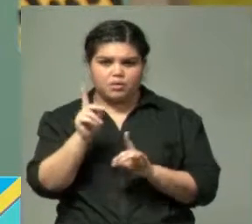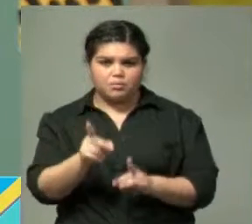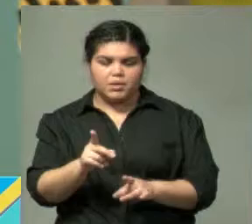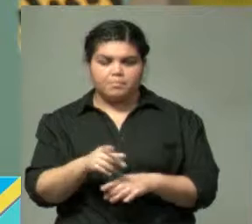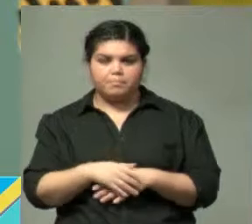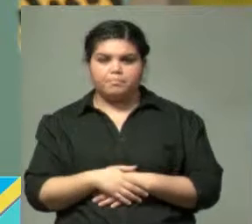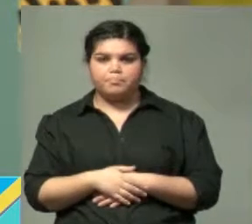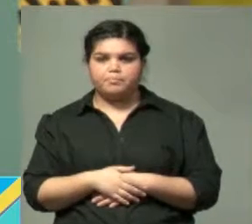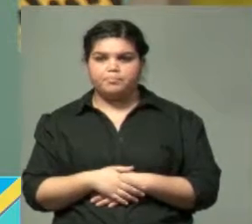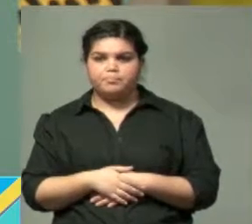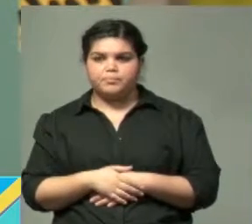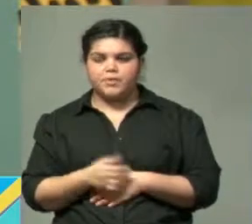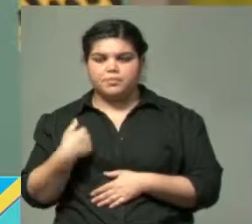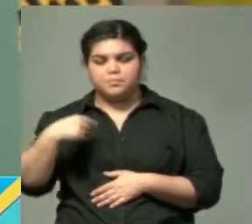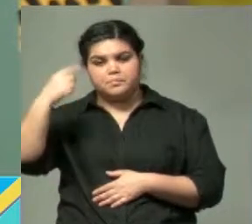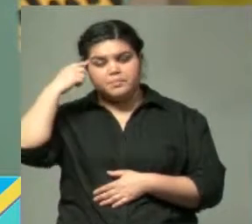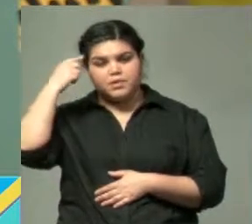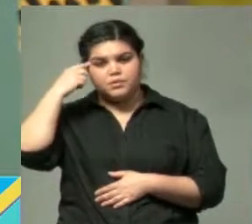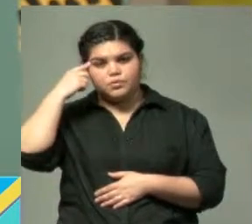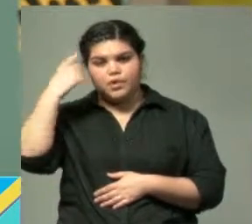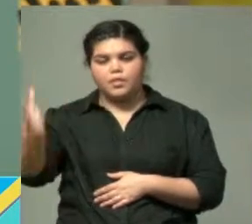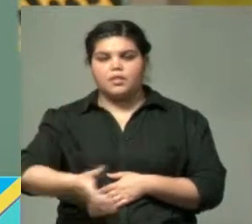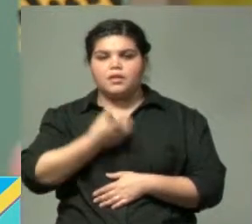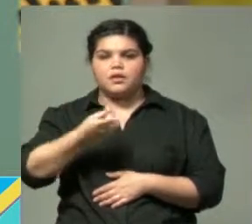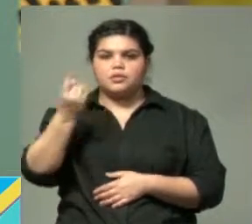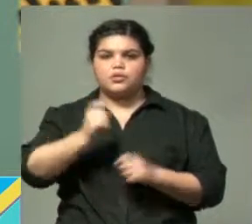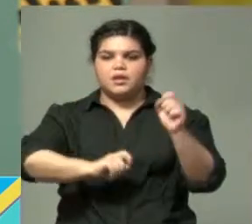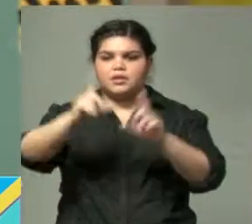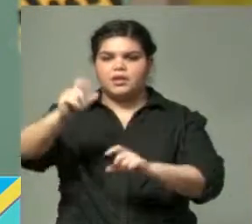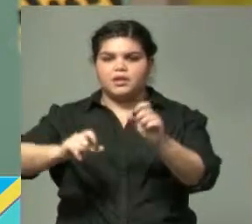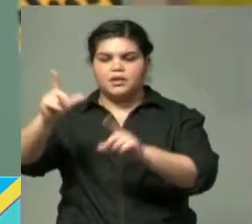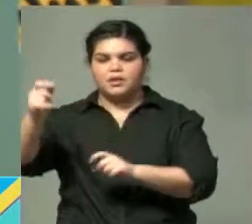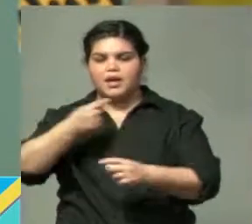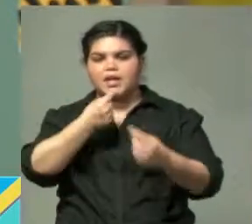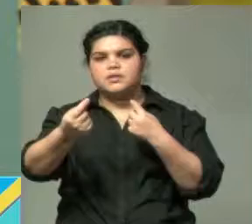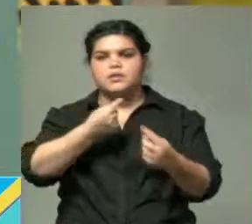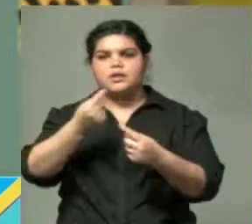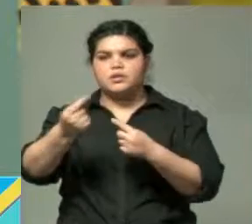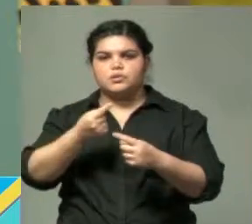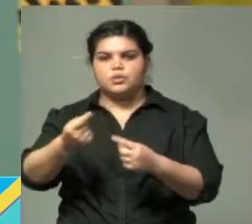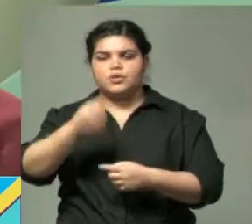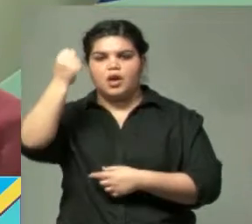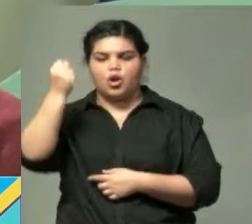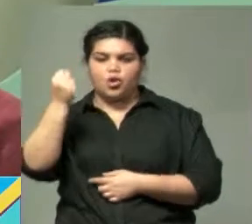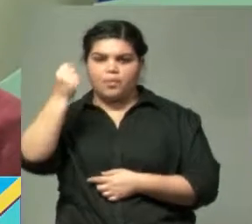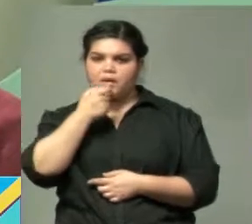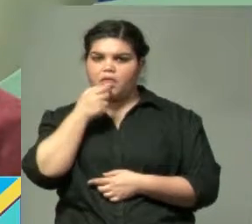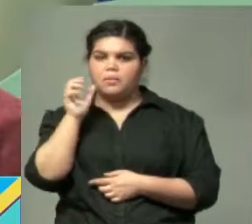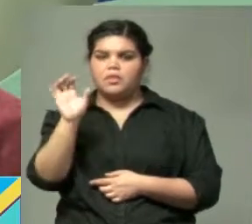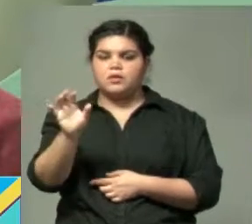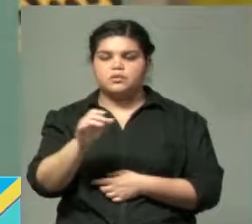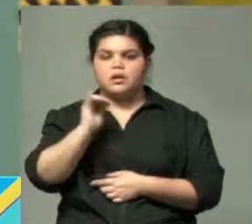que la Dirección de Estadísticas y Censos de Investigaciones Económicas de la provincia de Mendoza